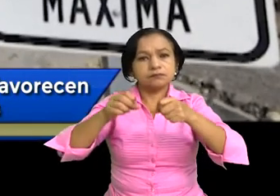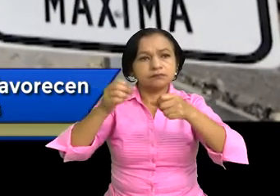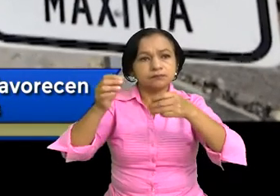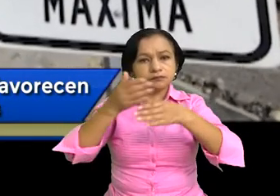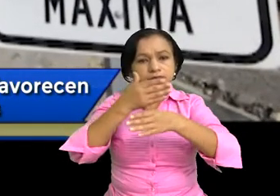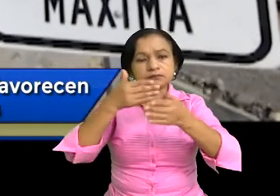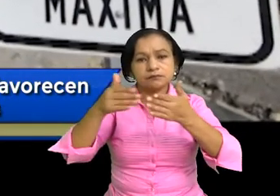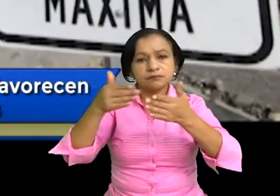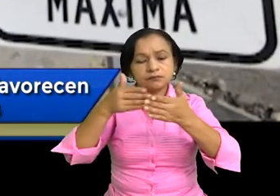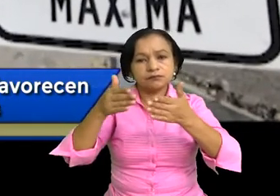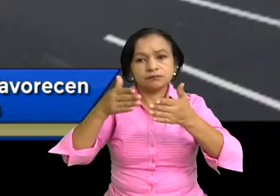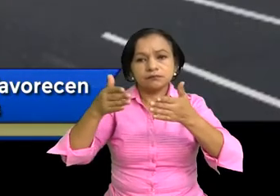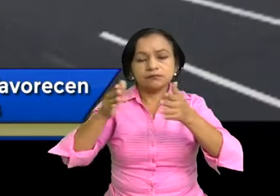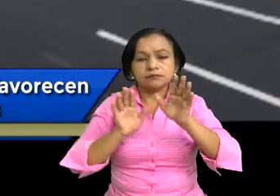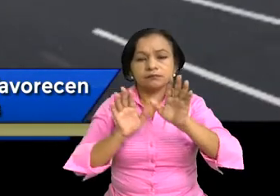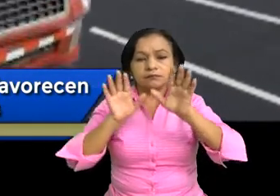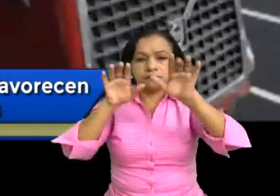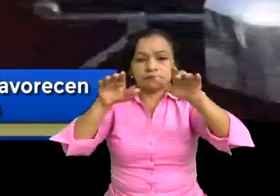los accesos viales a León,